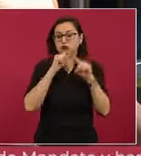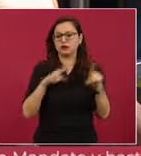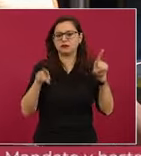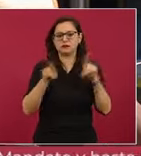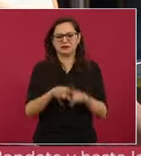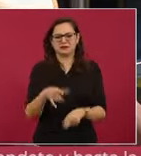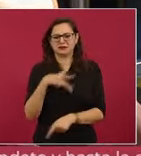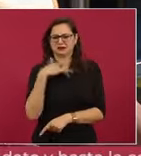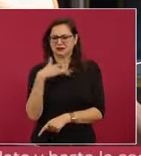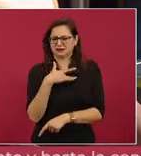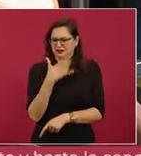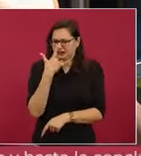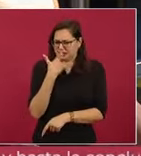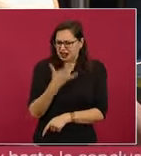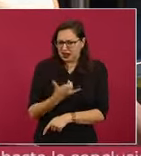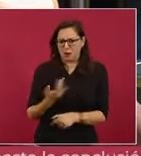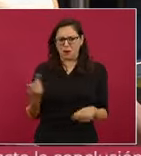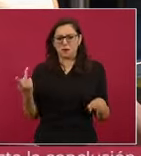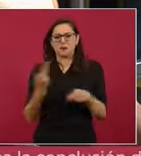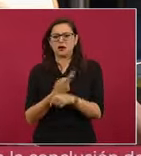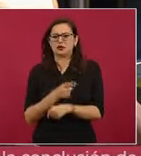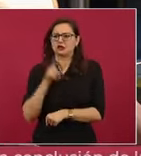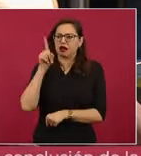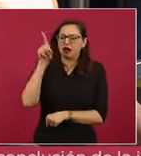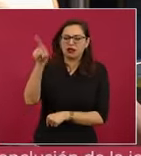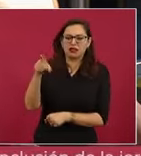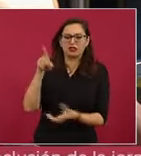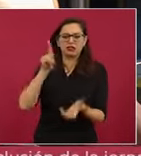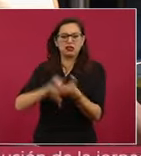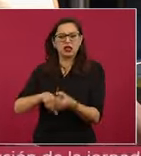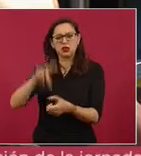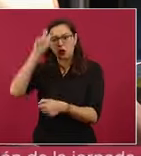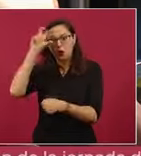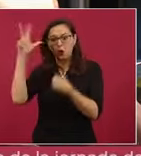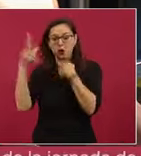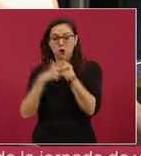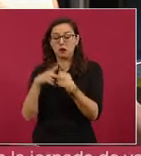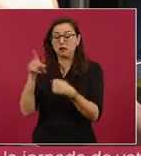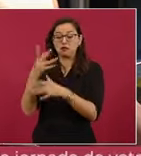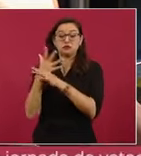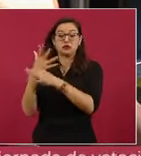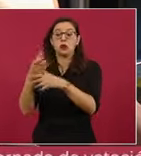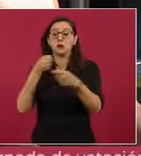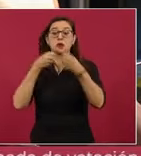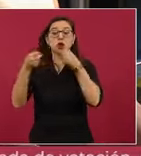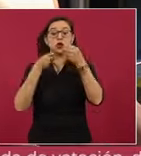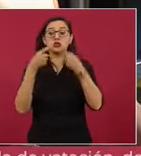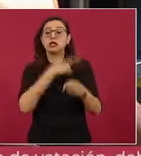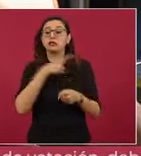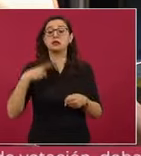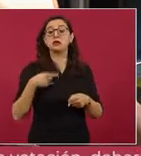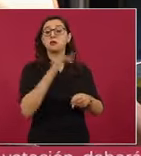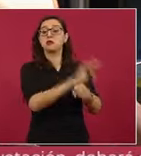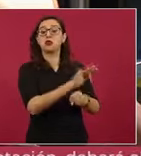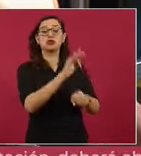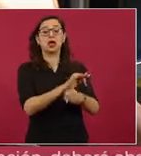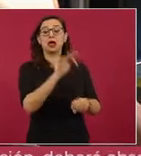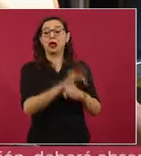como muy extraño que el Parlamento Europeo esté criticando como el tema de los periodistas en México cuando la Unión